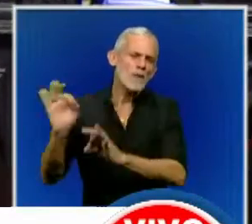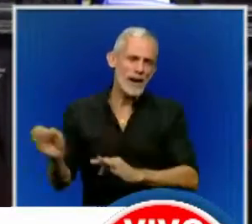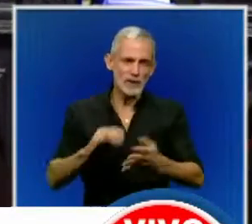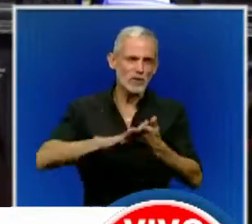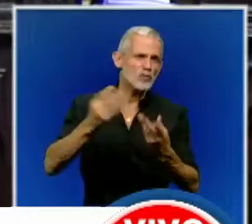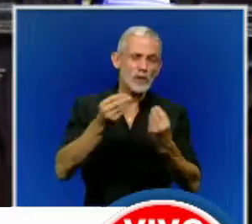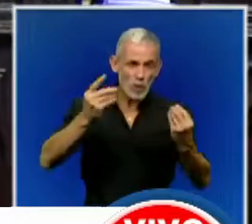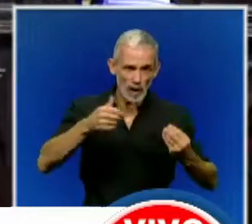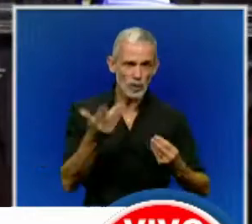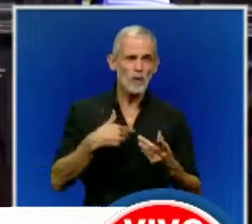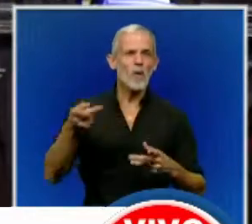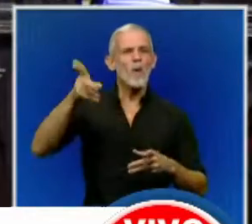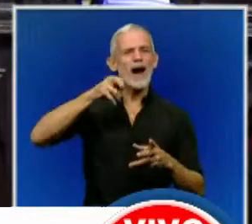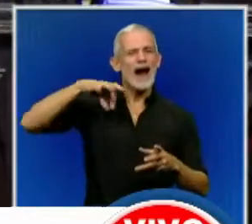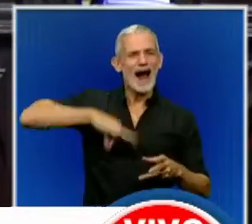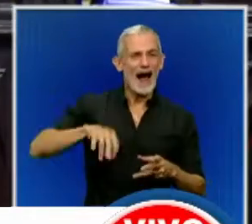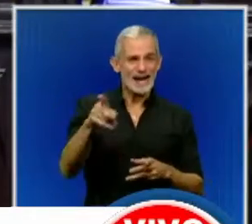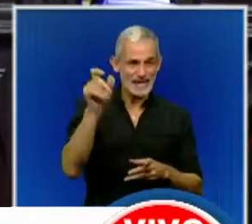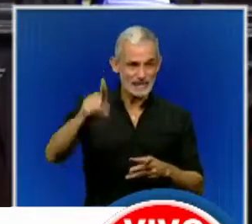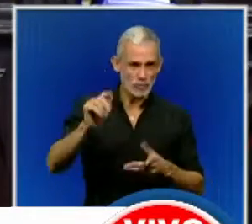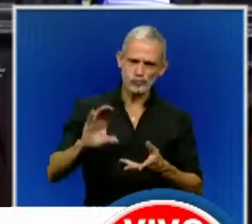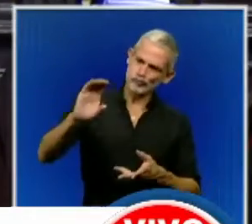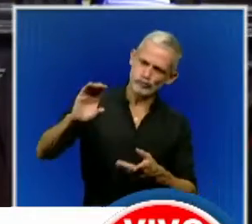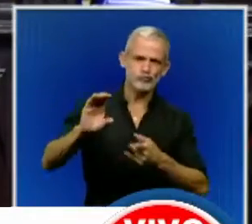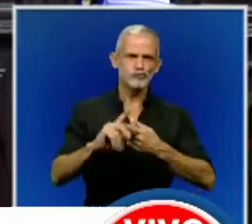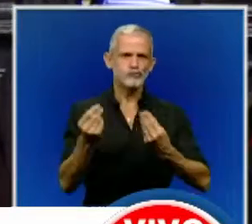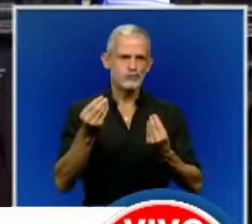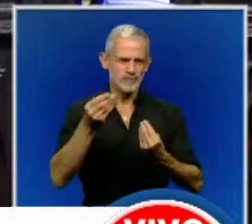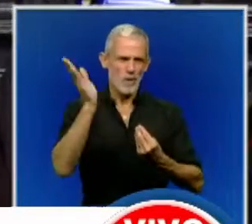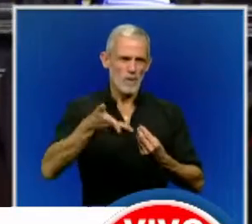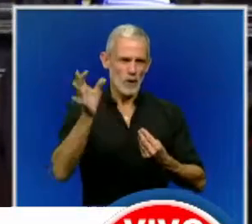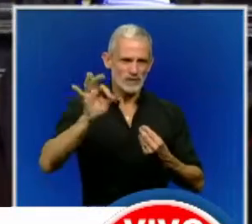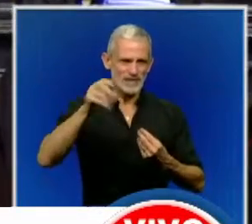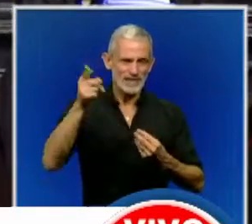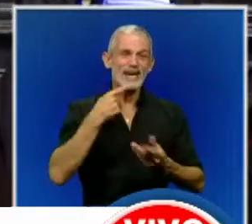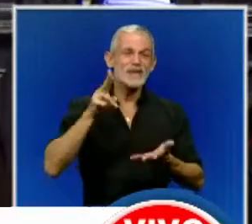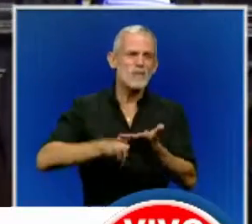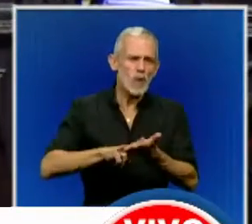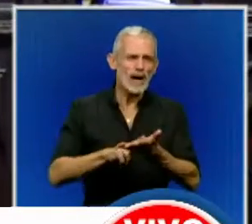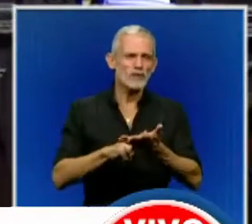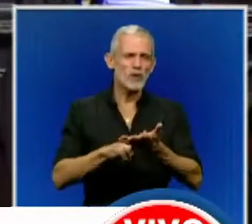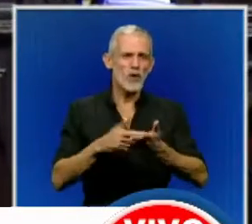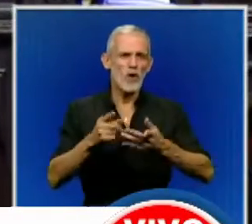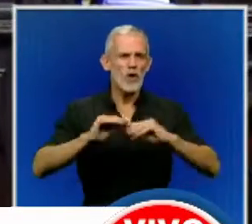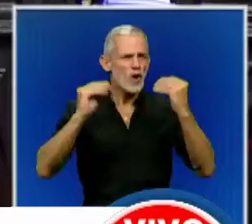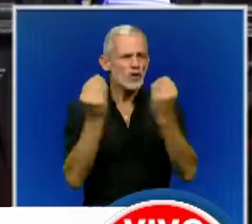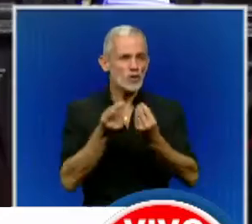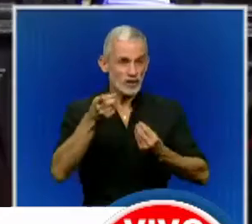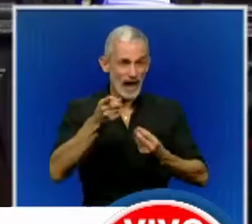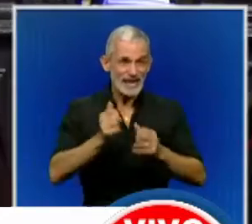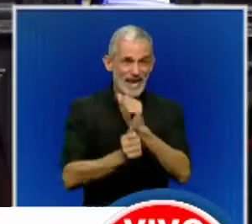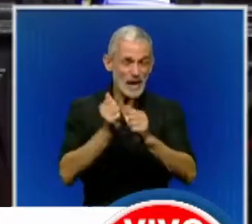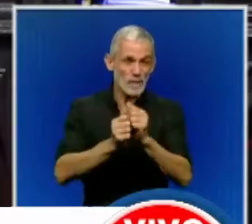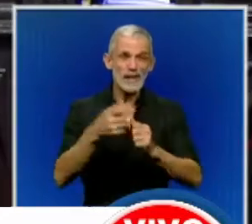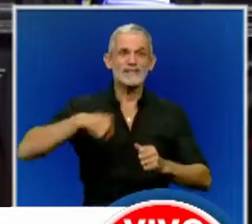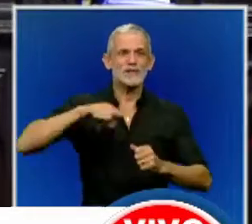le significa la ganancia bruta de las empresas, la tasa impositiva, la tasa tributaria global. Y somos